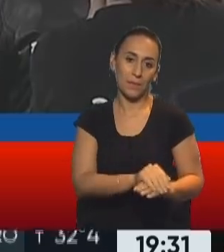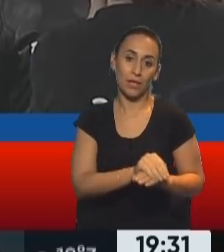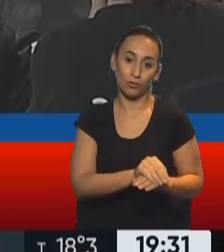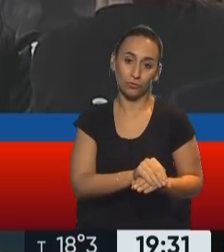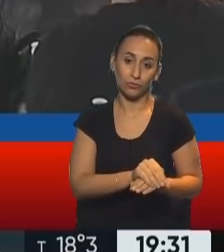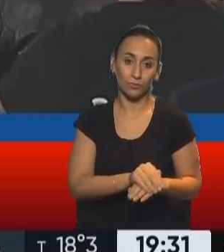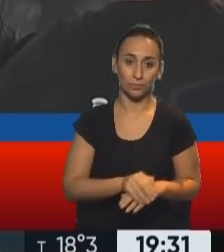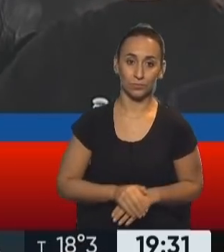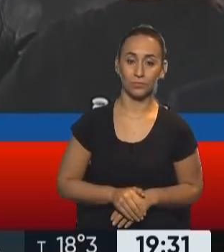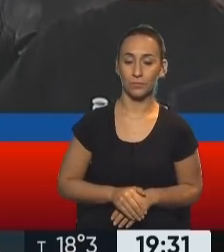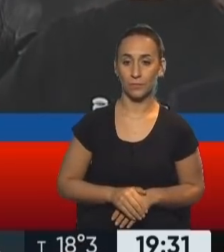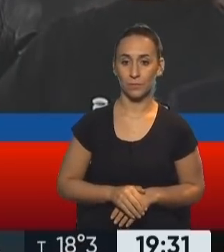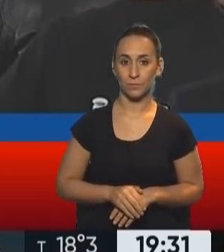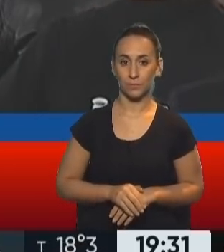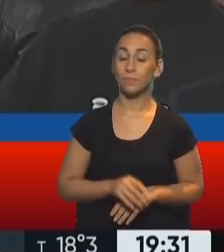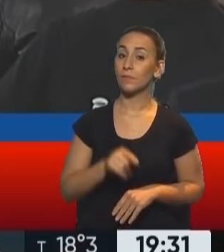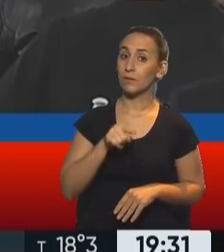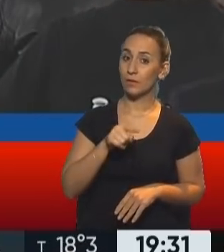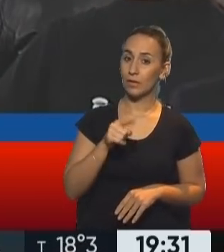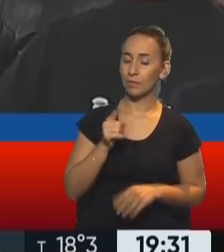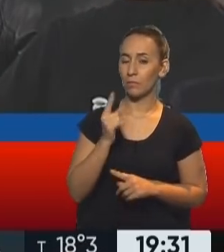Y acá hago un punto,